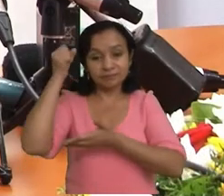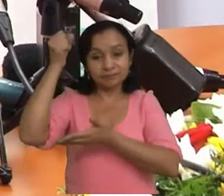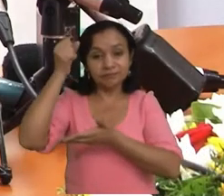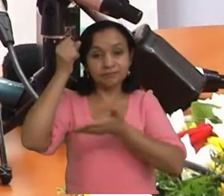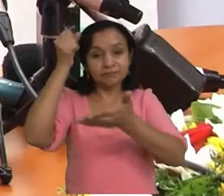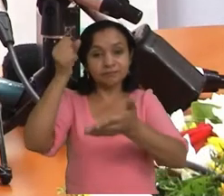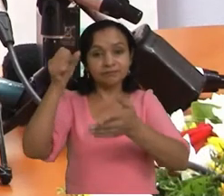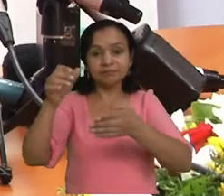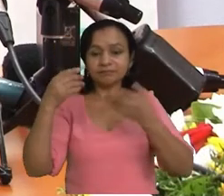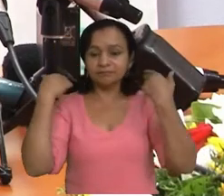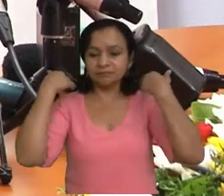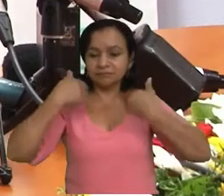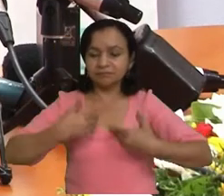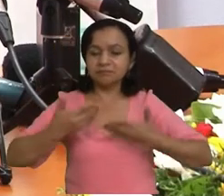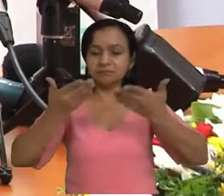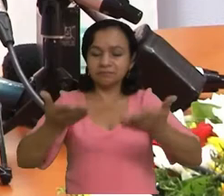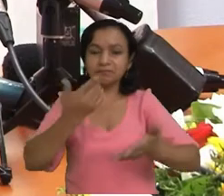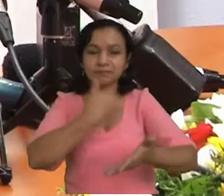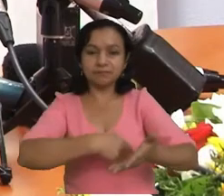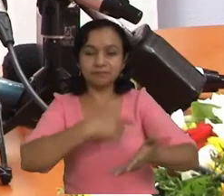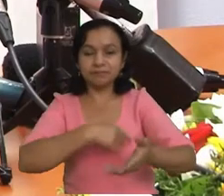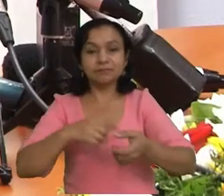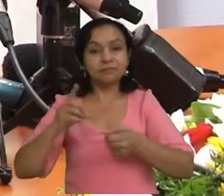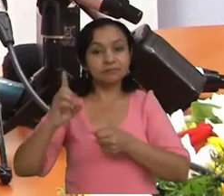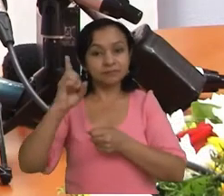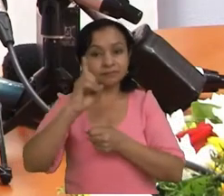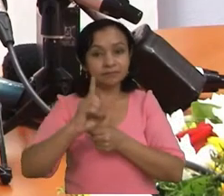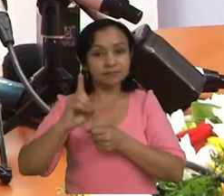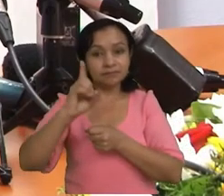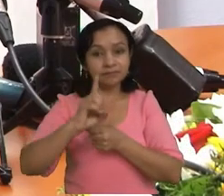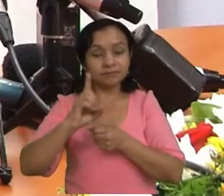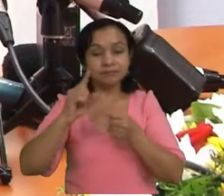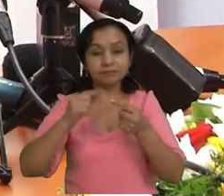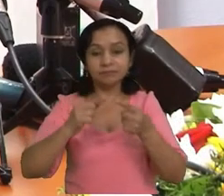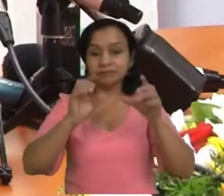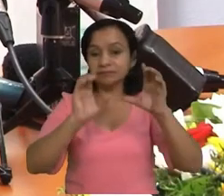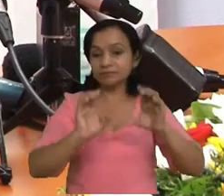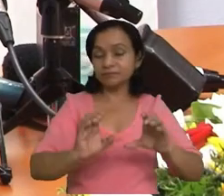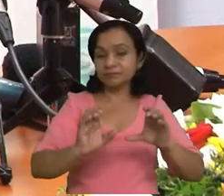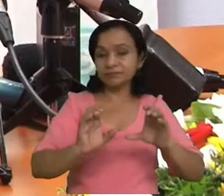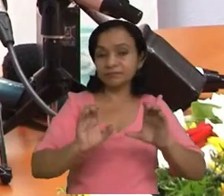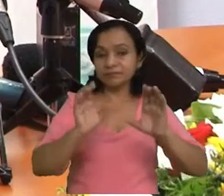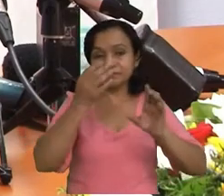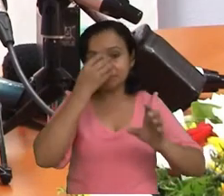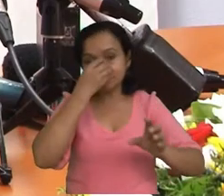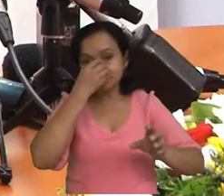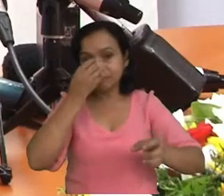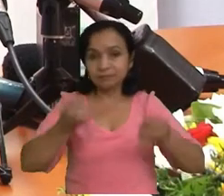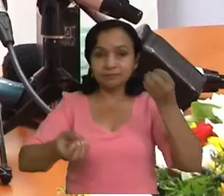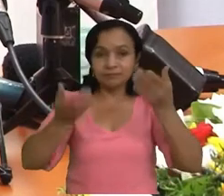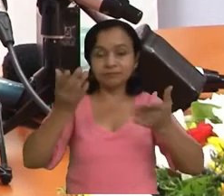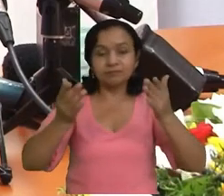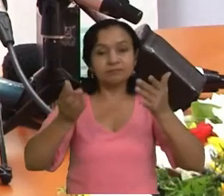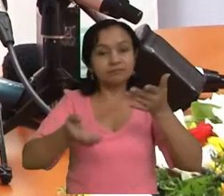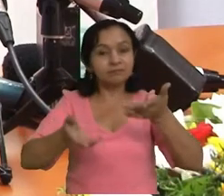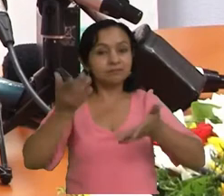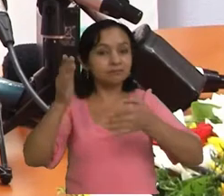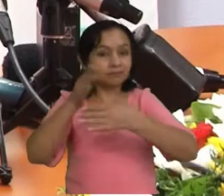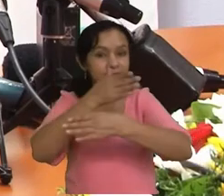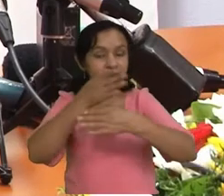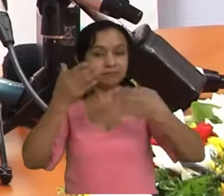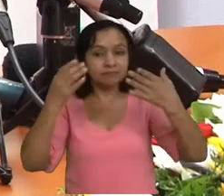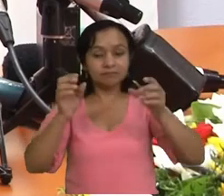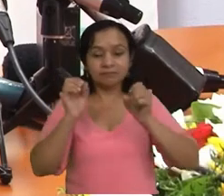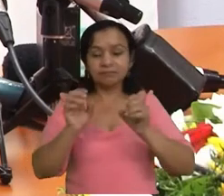con útiles escolares. Y el domingo también se dio la tarde de circo infantil con payasos, acrobacias,